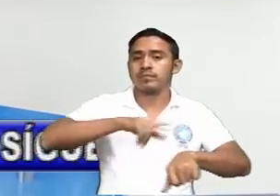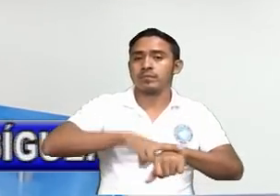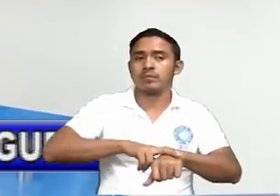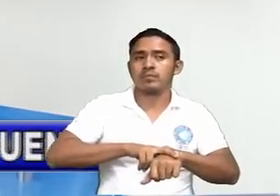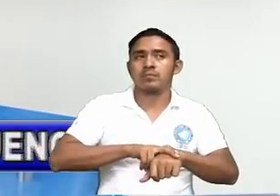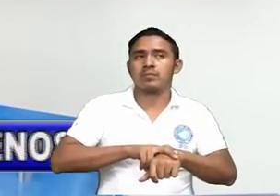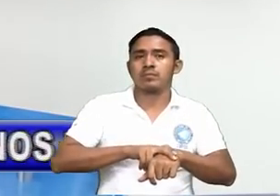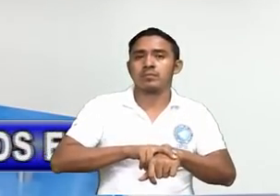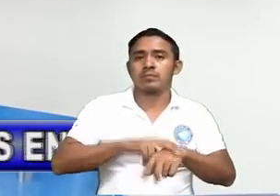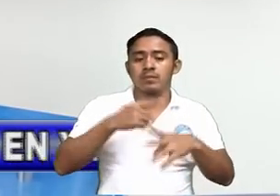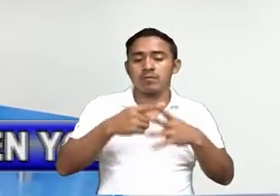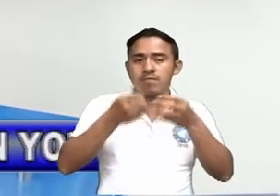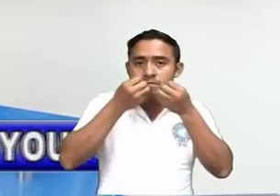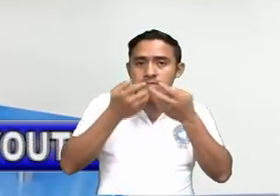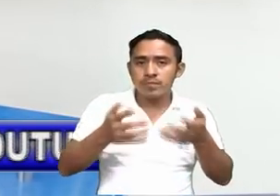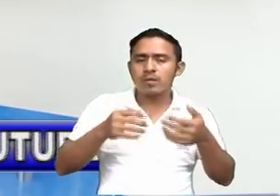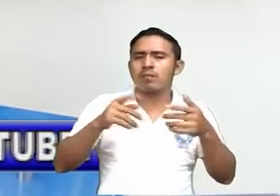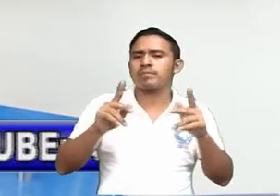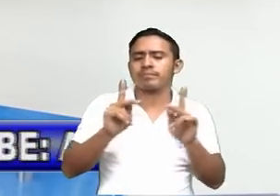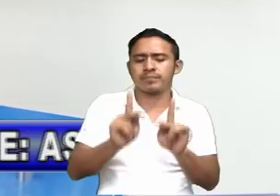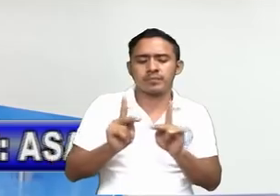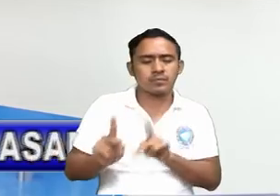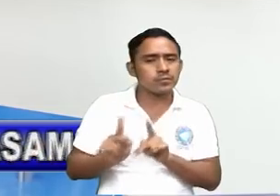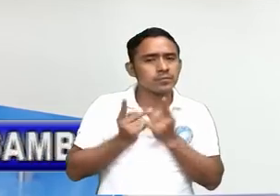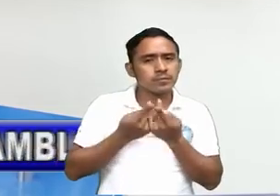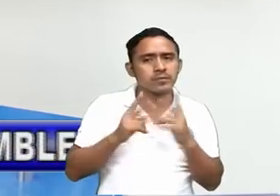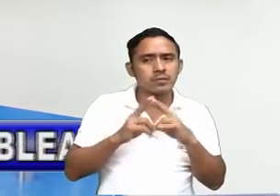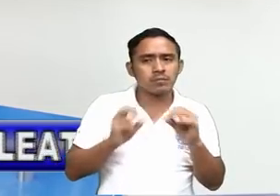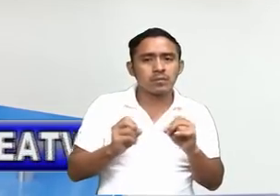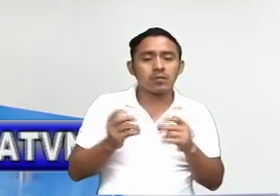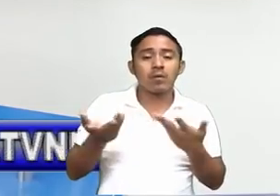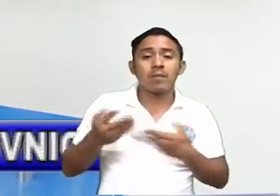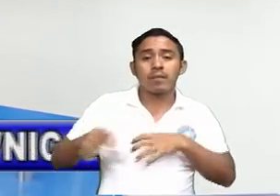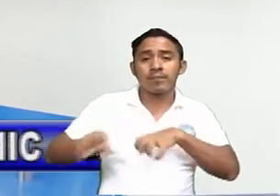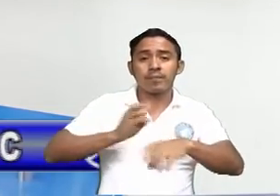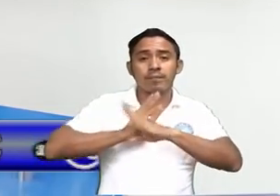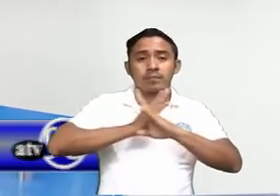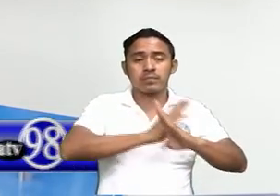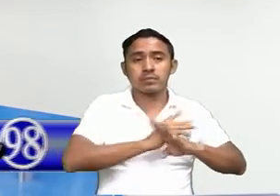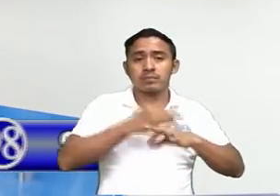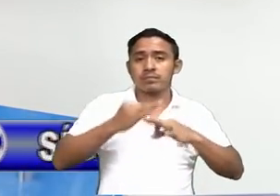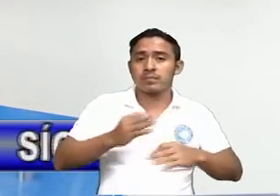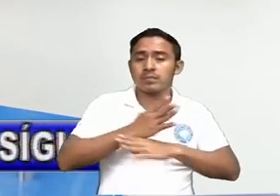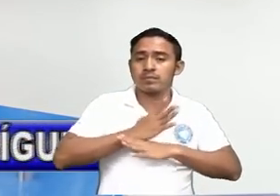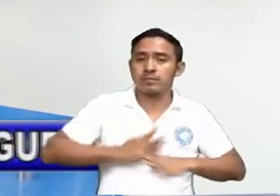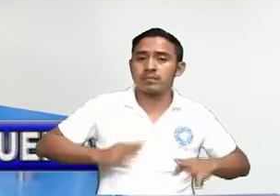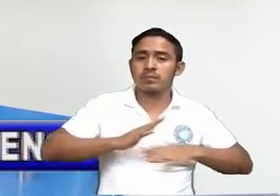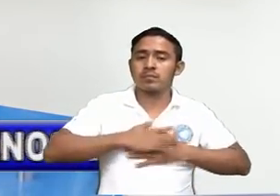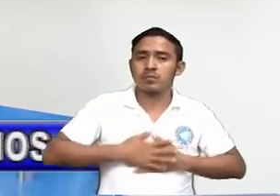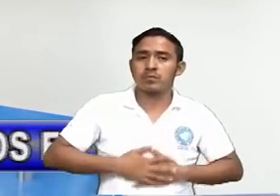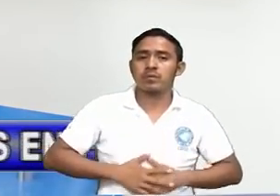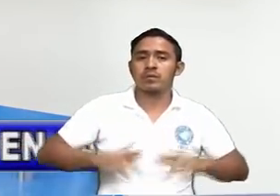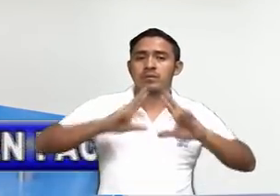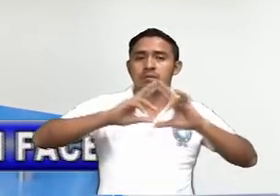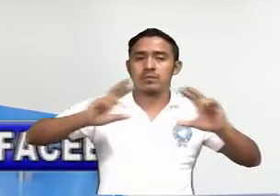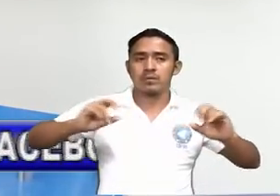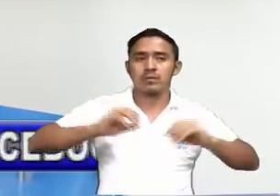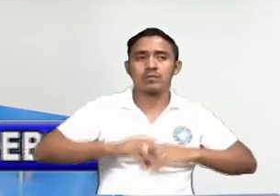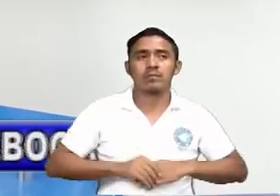donde están dándole a conocer al pueblo nicaragüense acciones preventivas que mantendrán la paz y la tranquilidad en nuestro